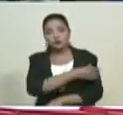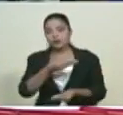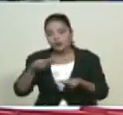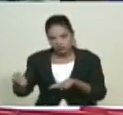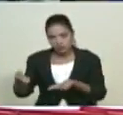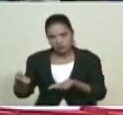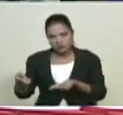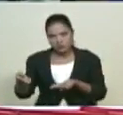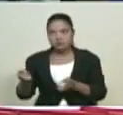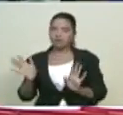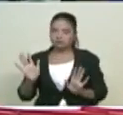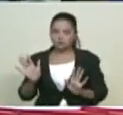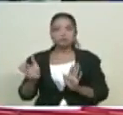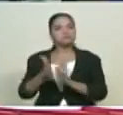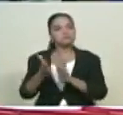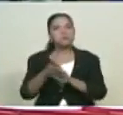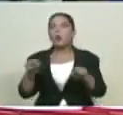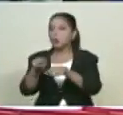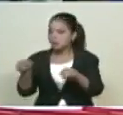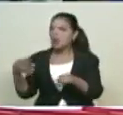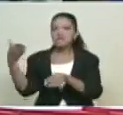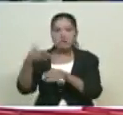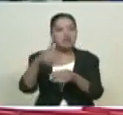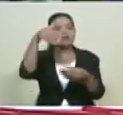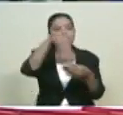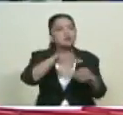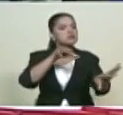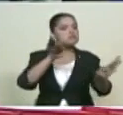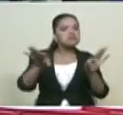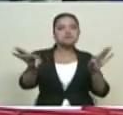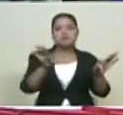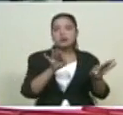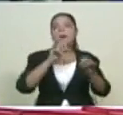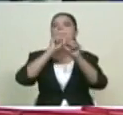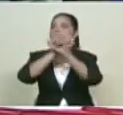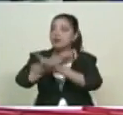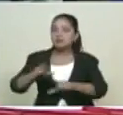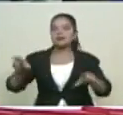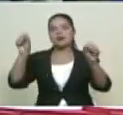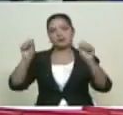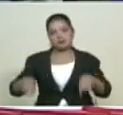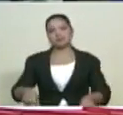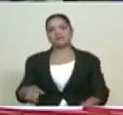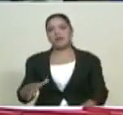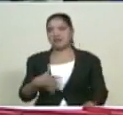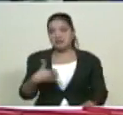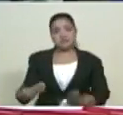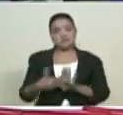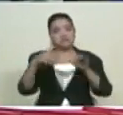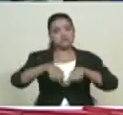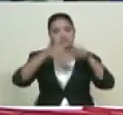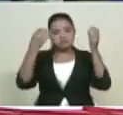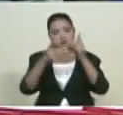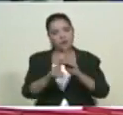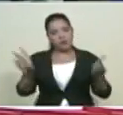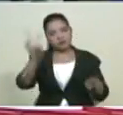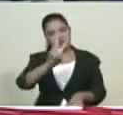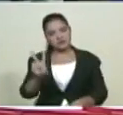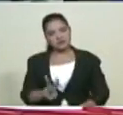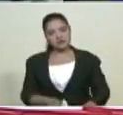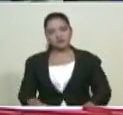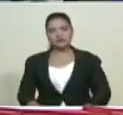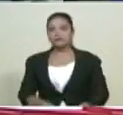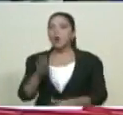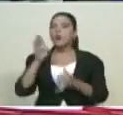Vaya, escoja a sus alcaldesas y a sus alcaldes, y también dele un mensaje a aquellos que quieren agredir la democracia venezolana.